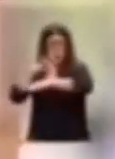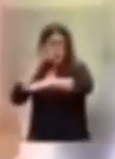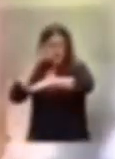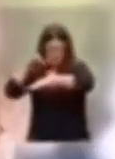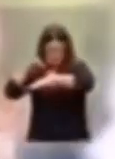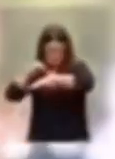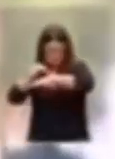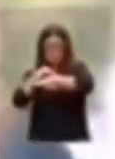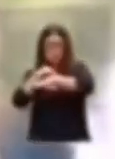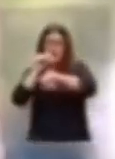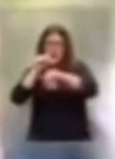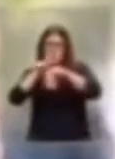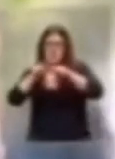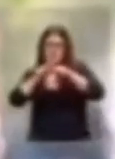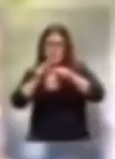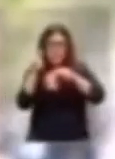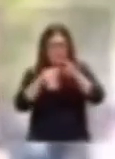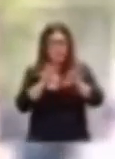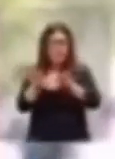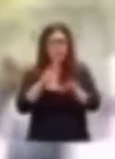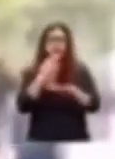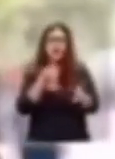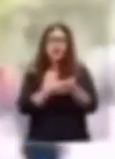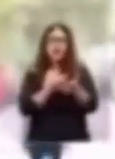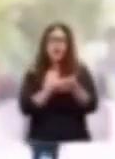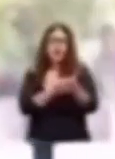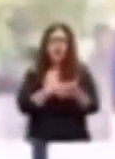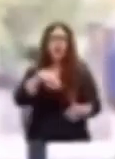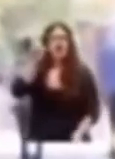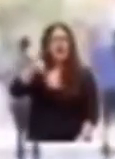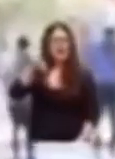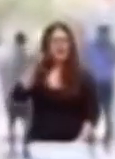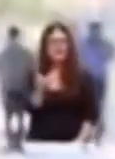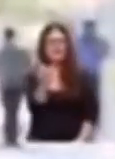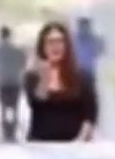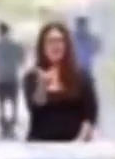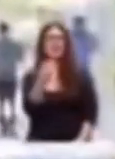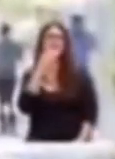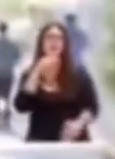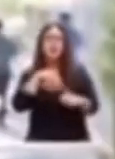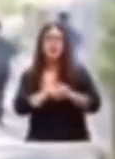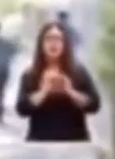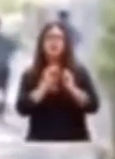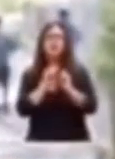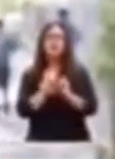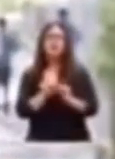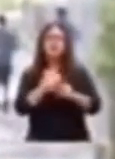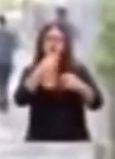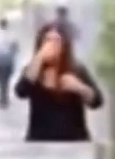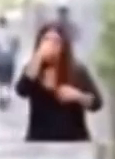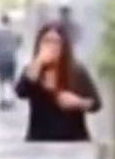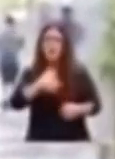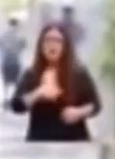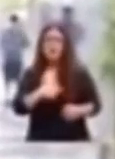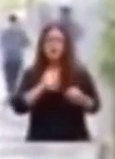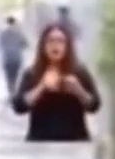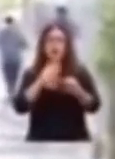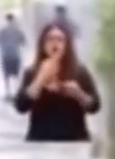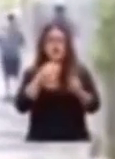se pueden hacer varias cosas e incluso pagar con sus tarjetas además de guardar datos personales y datos médicos